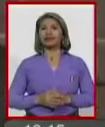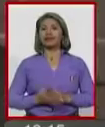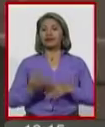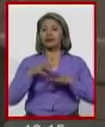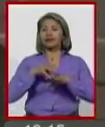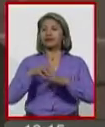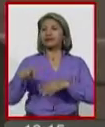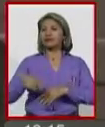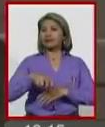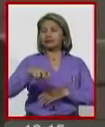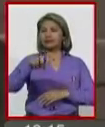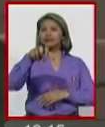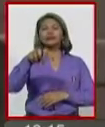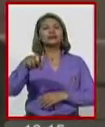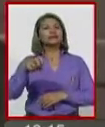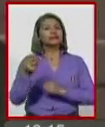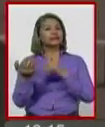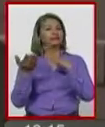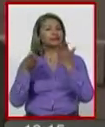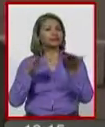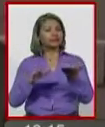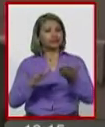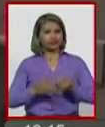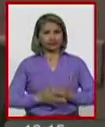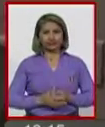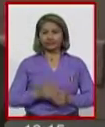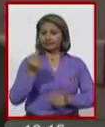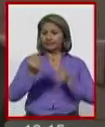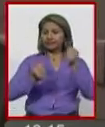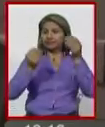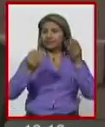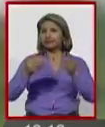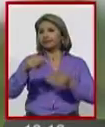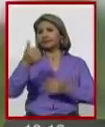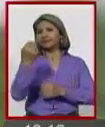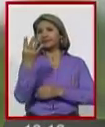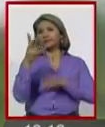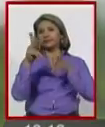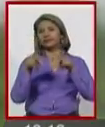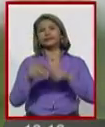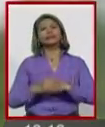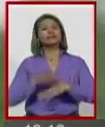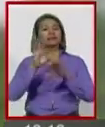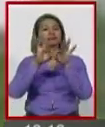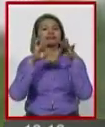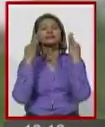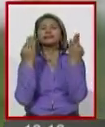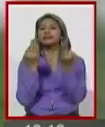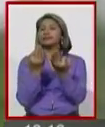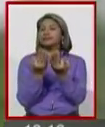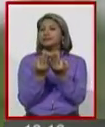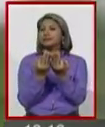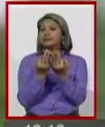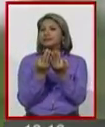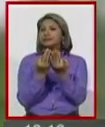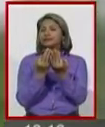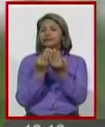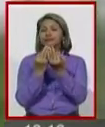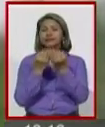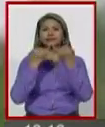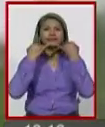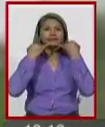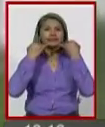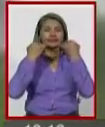en el interior de este vehículo fallecen. El conductor y otras 4, todos son una familia. Se hacen